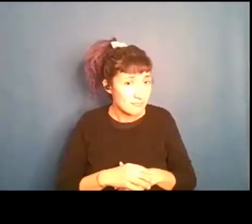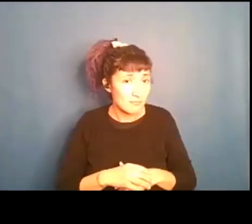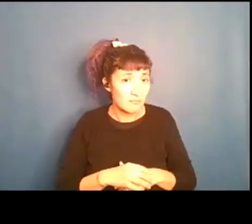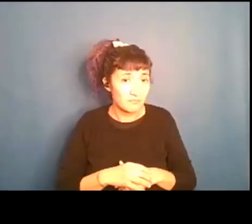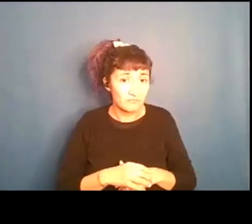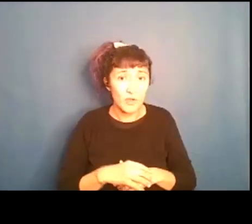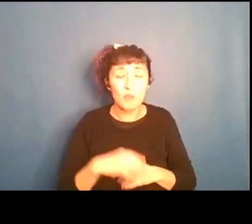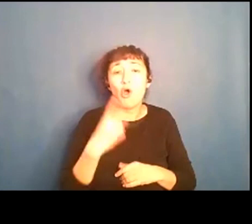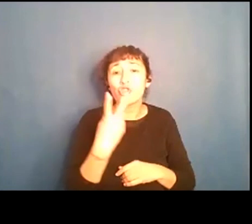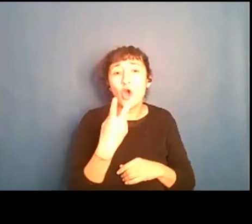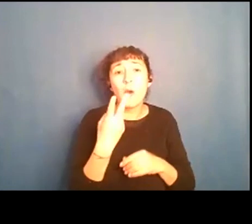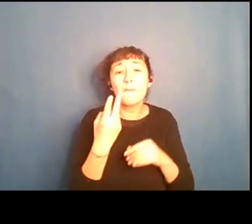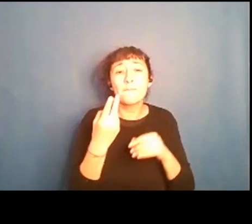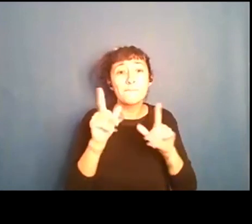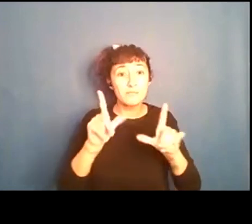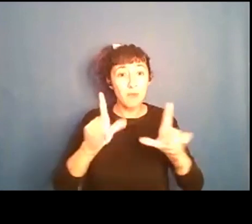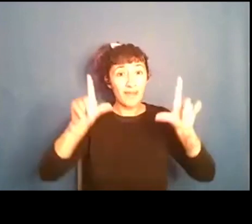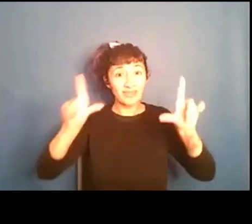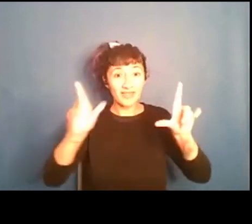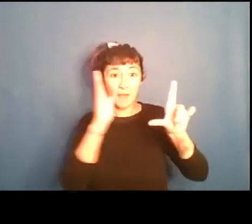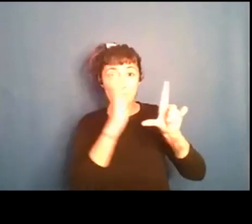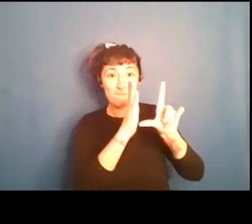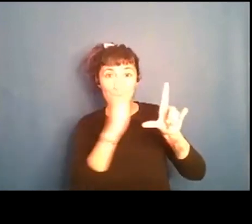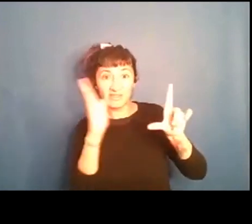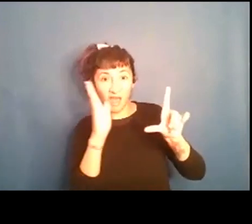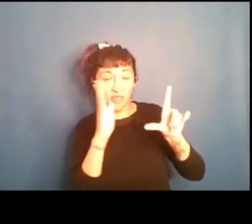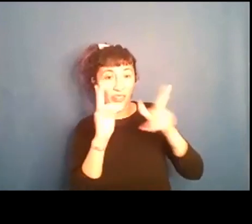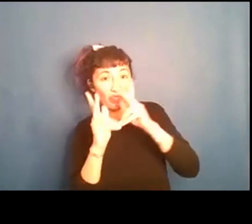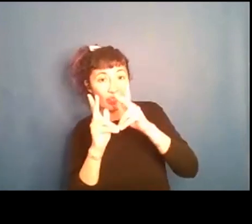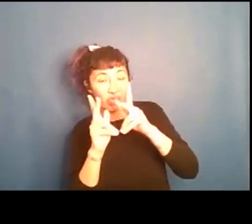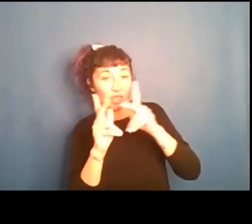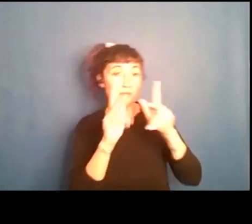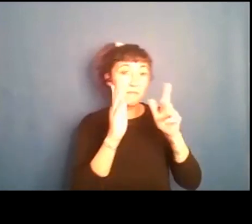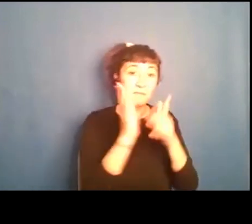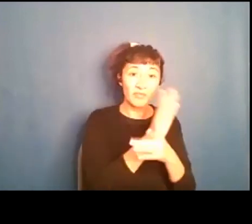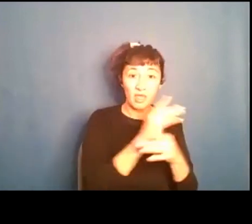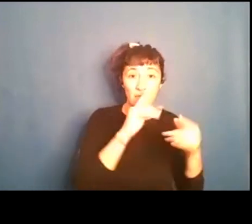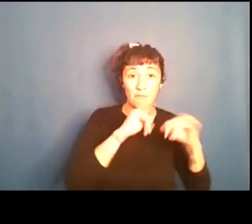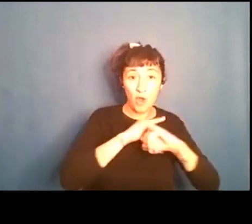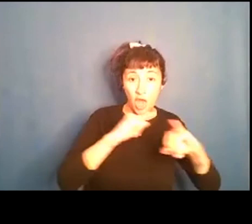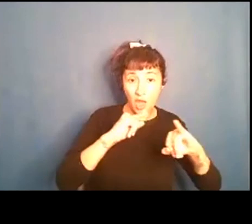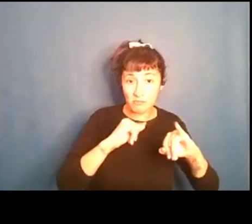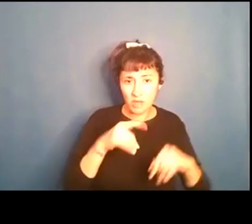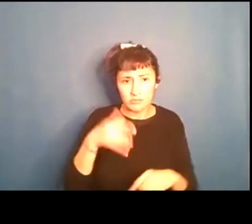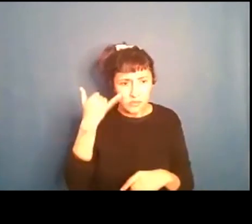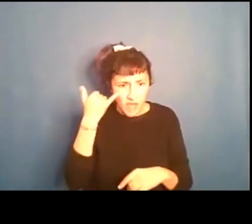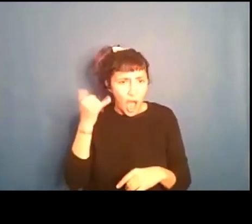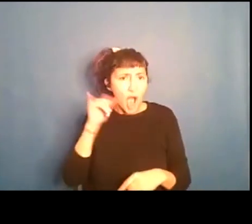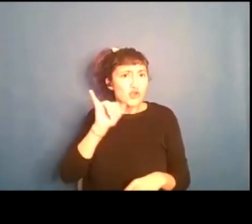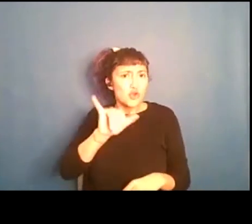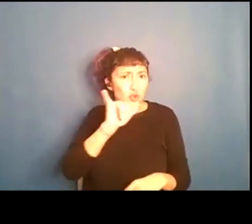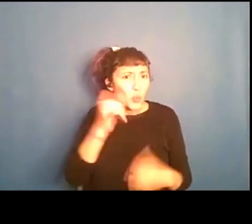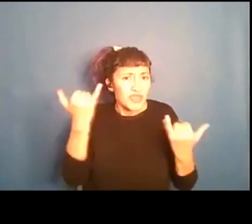pantallas en el mismo momento. Entonces eso también brinda, ya de por sí YouTube tiene subtítulos incluidos